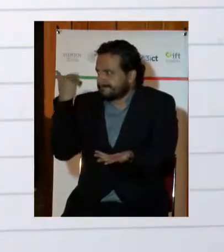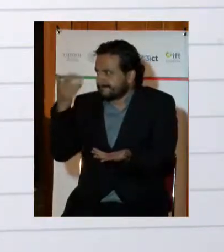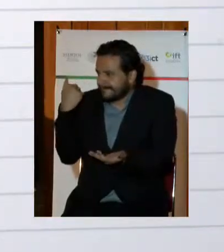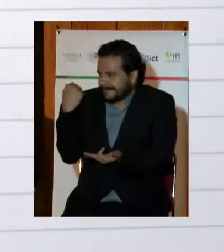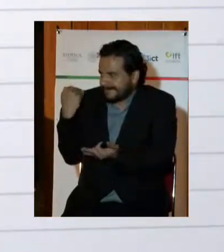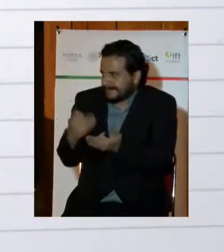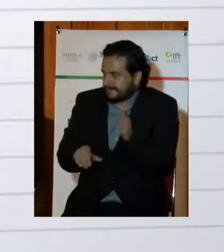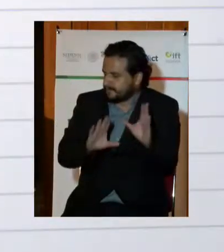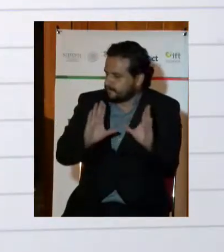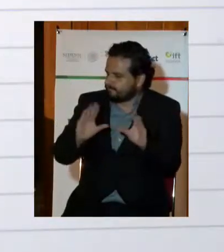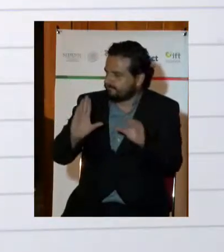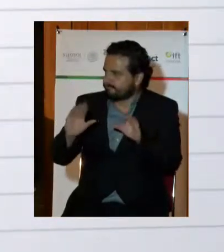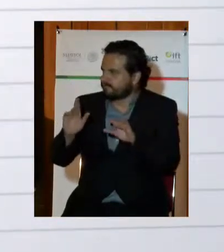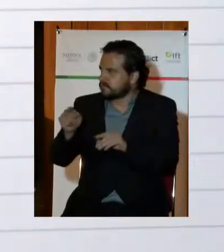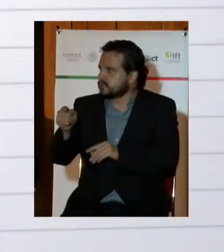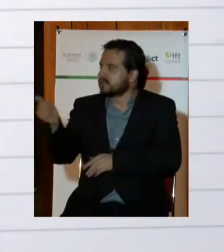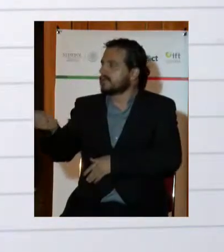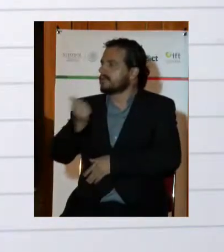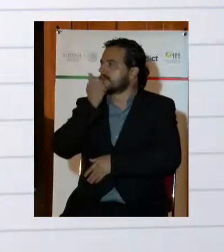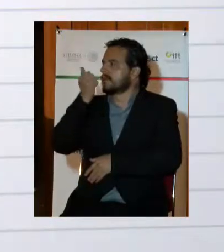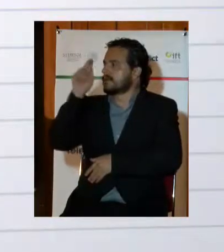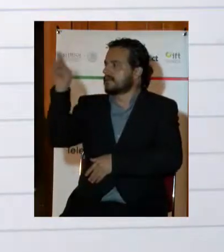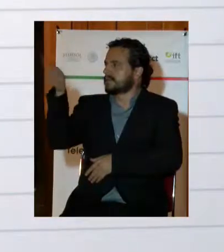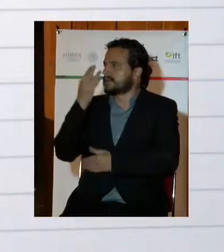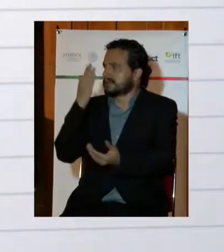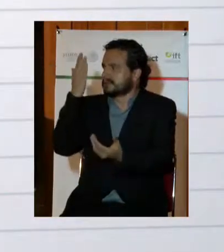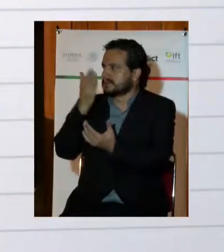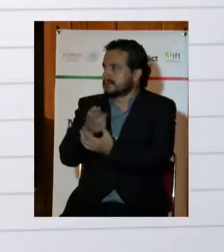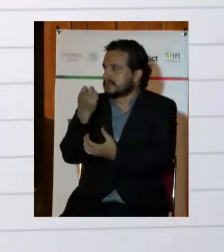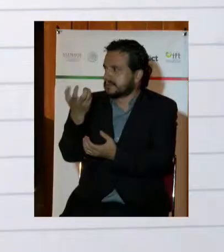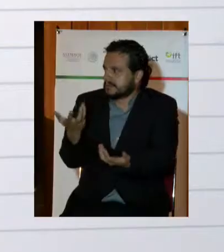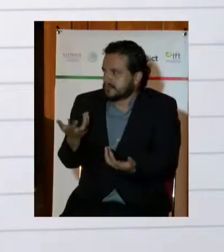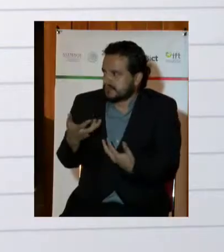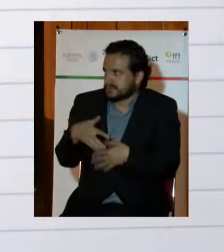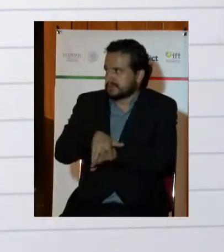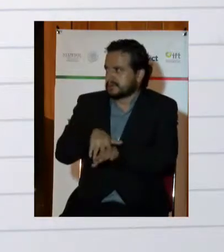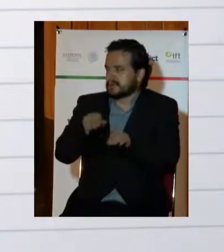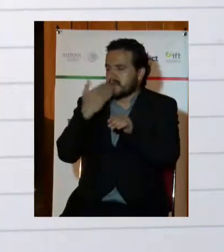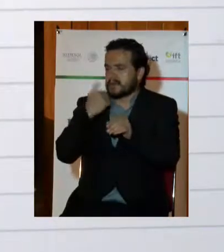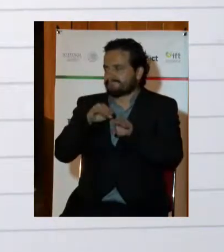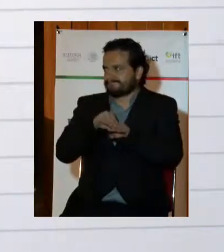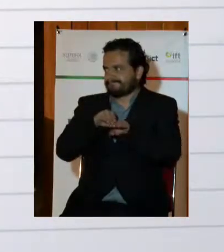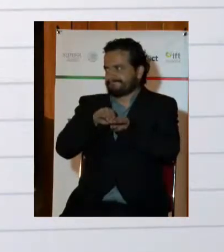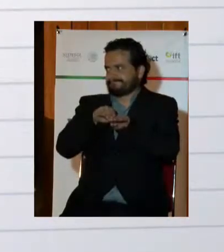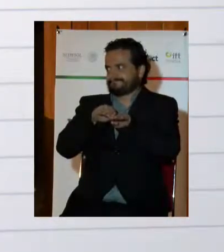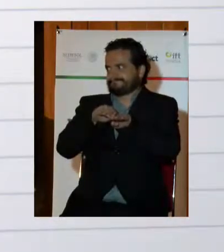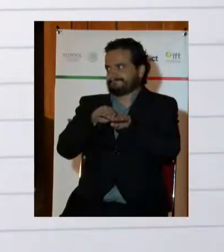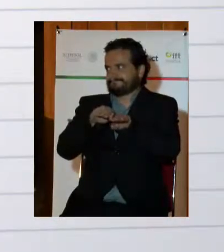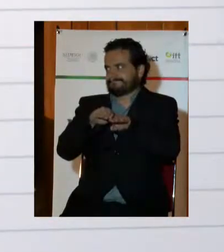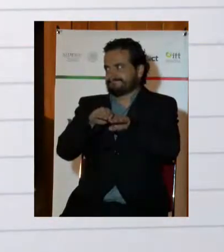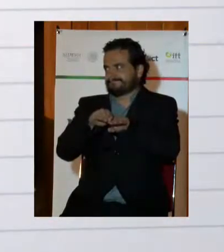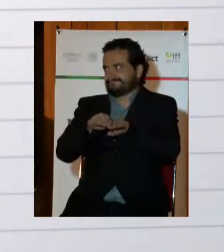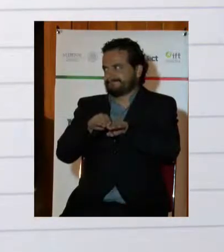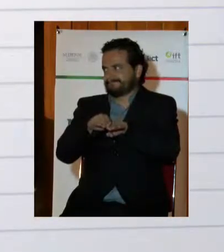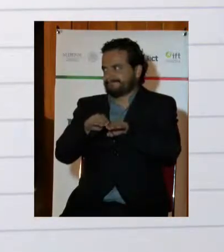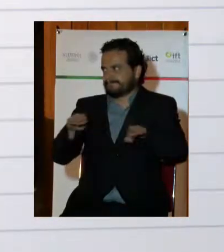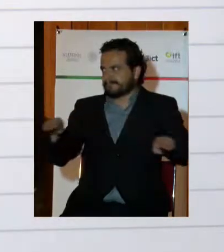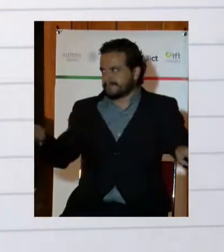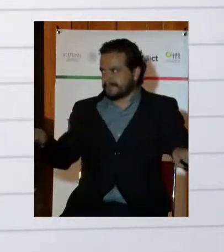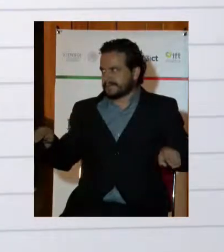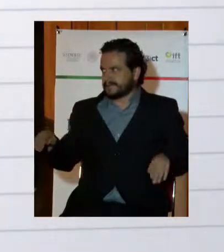diseño universal. Nadie hablaba de paletas de colores. David es un diseñador daltónico. Es un diseñador daltónico que hace